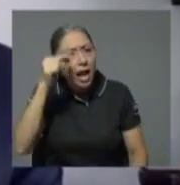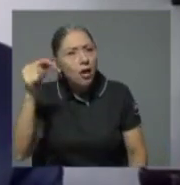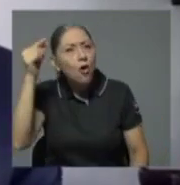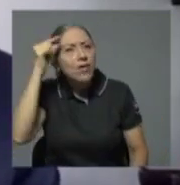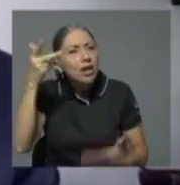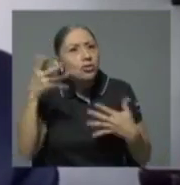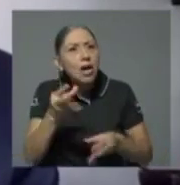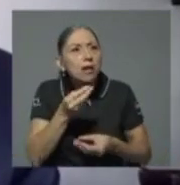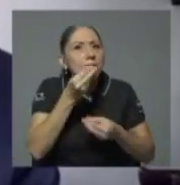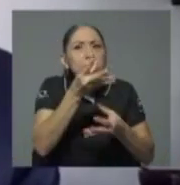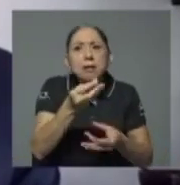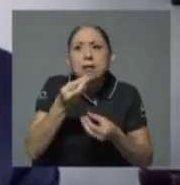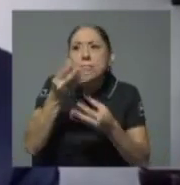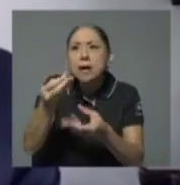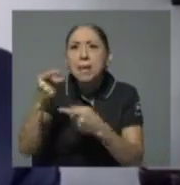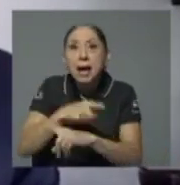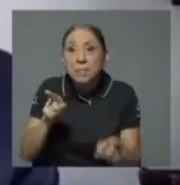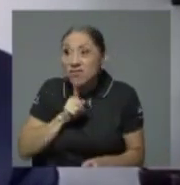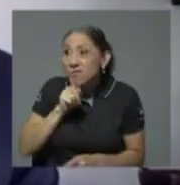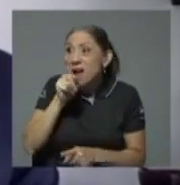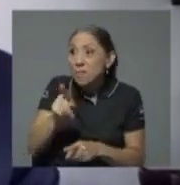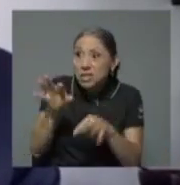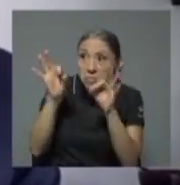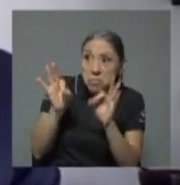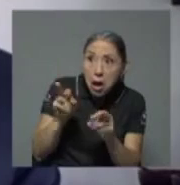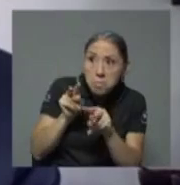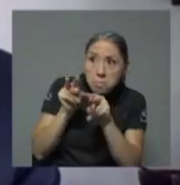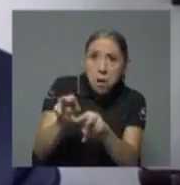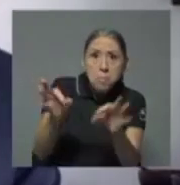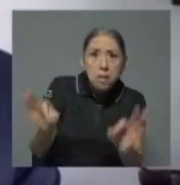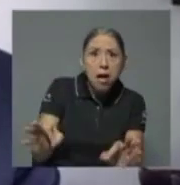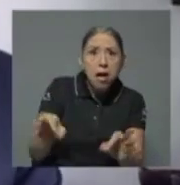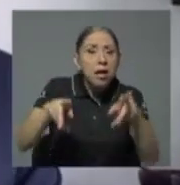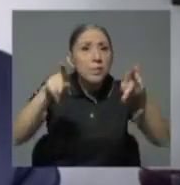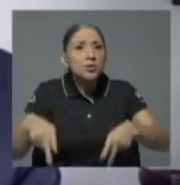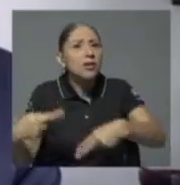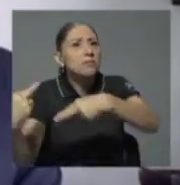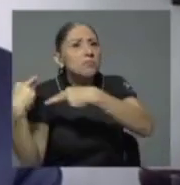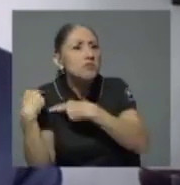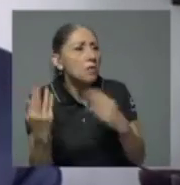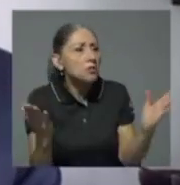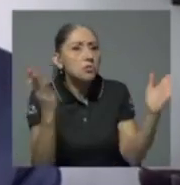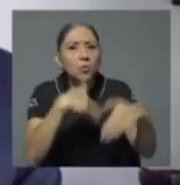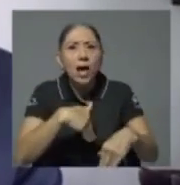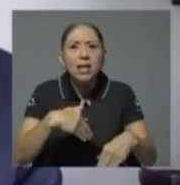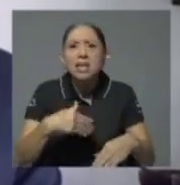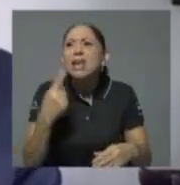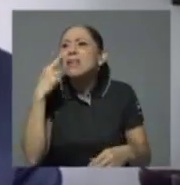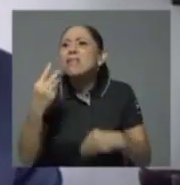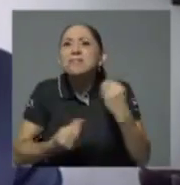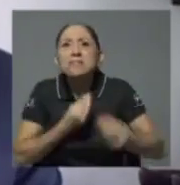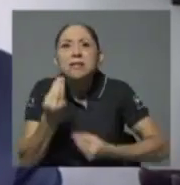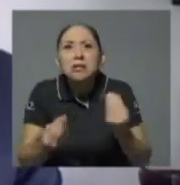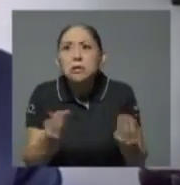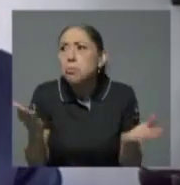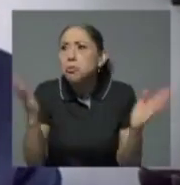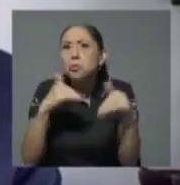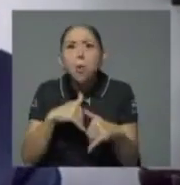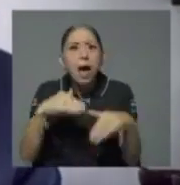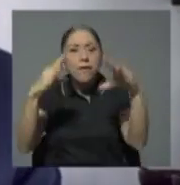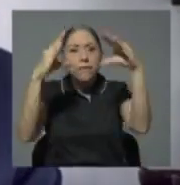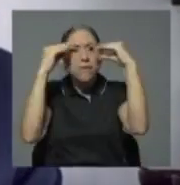planes, pero que no hay seguimiento, no hay responsables, no hay rendición de cuentas. Entonces, una de las ideas que